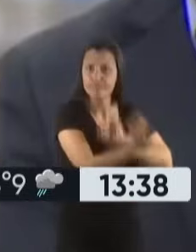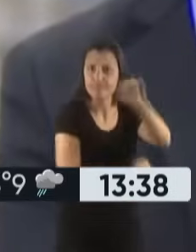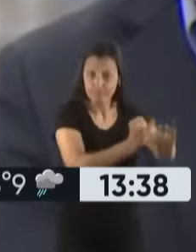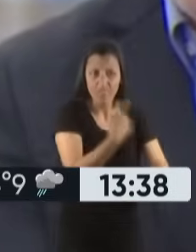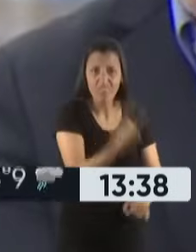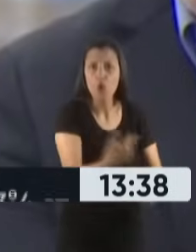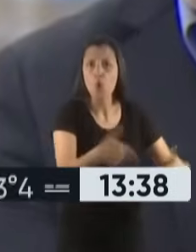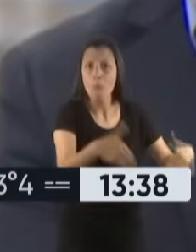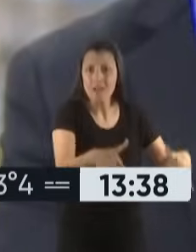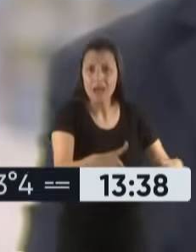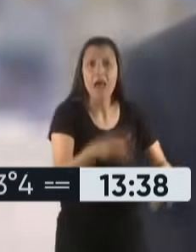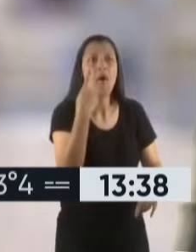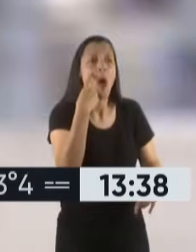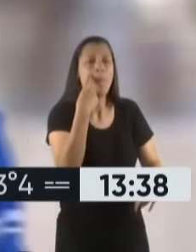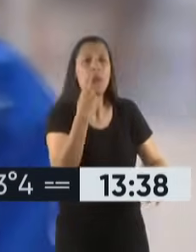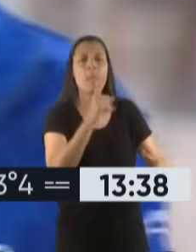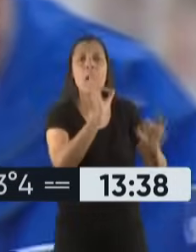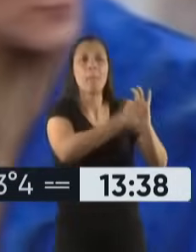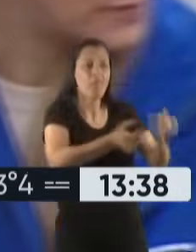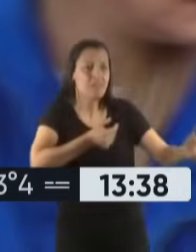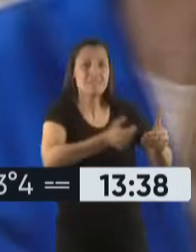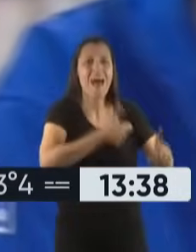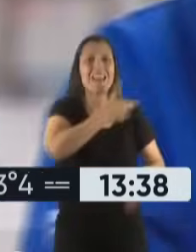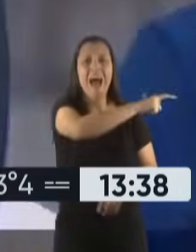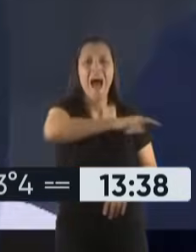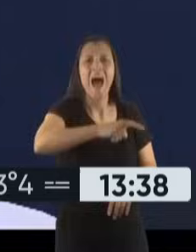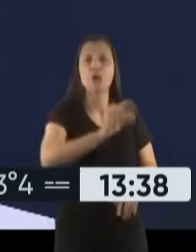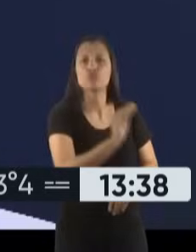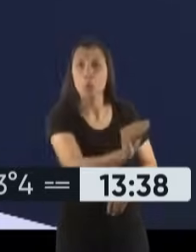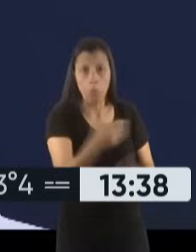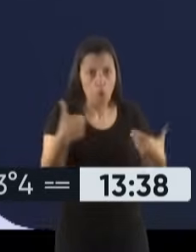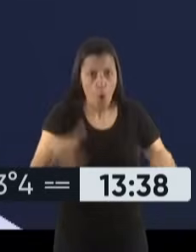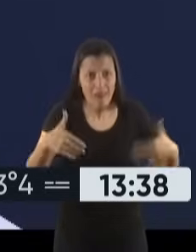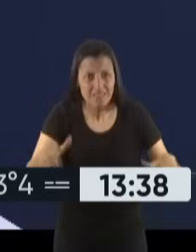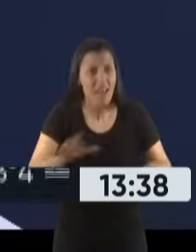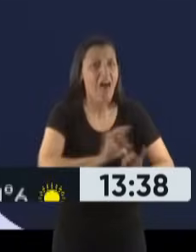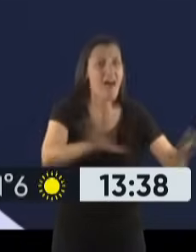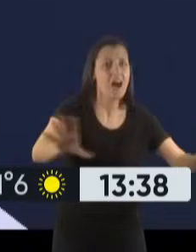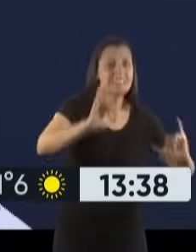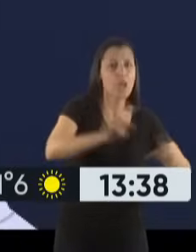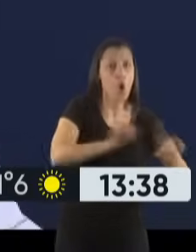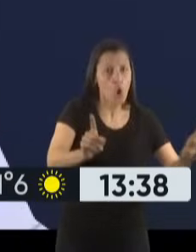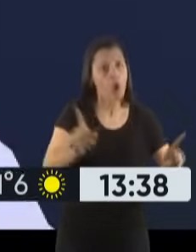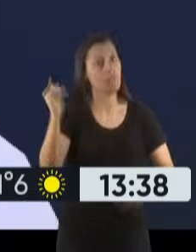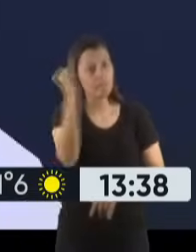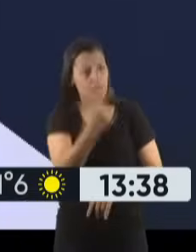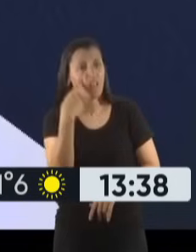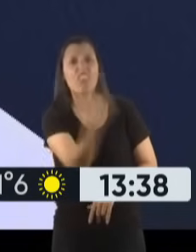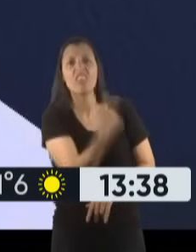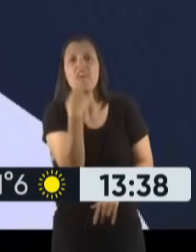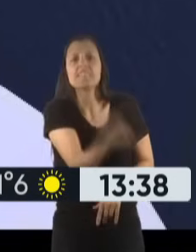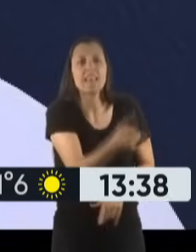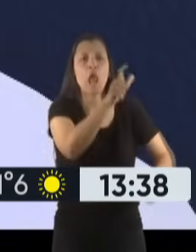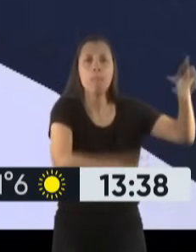del riachuelo, que no importa si alguien contamina, que se lo vengan a contar a los que tienen que gastar